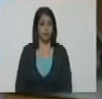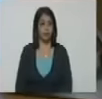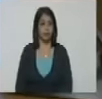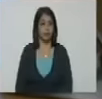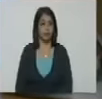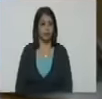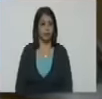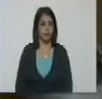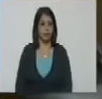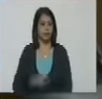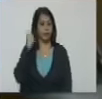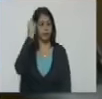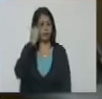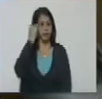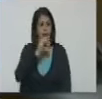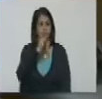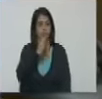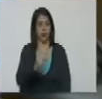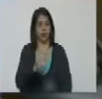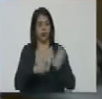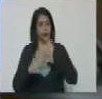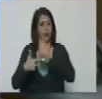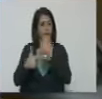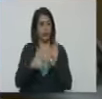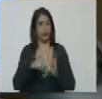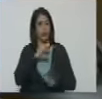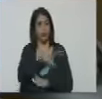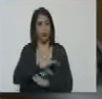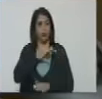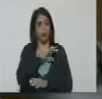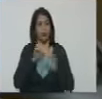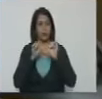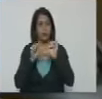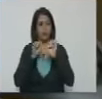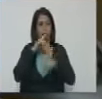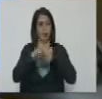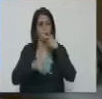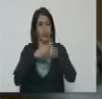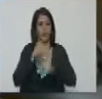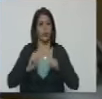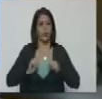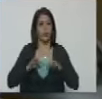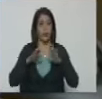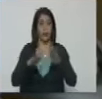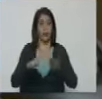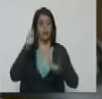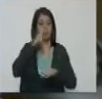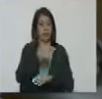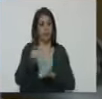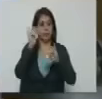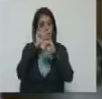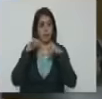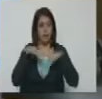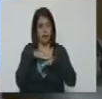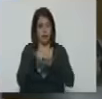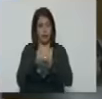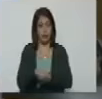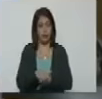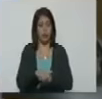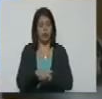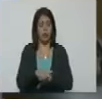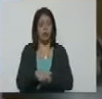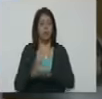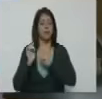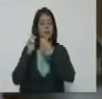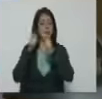ciudadana secretaria. Considerar el informe presentado por la Comisión Permanente Política Exterior, Soberanía e Integración, mediante el